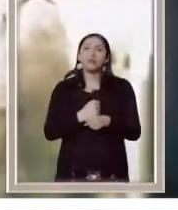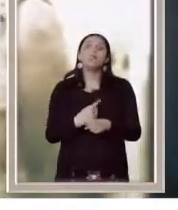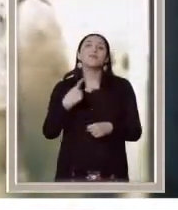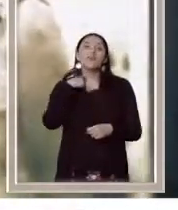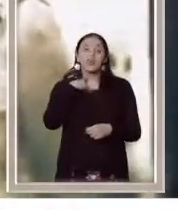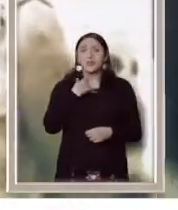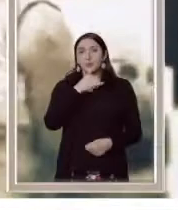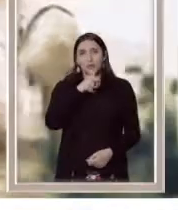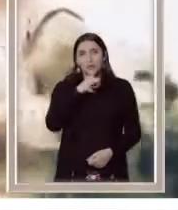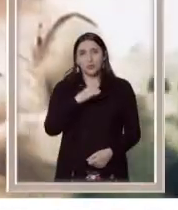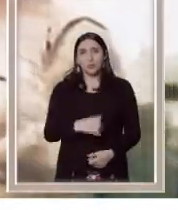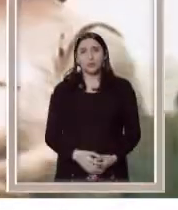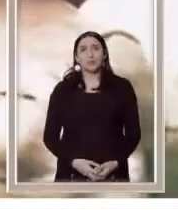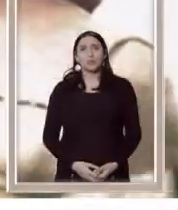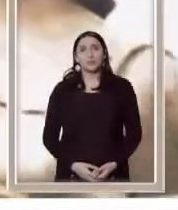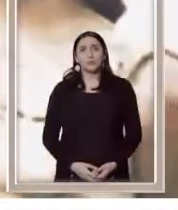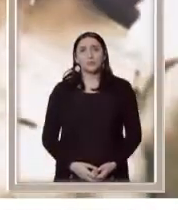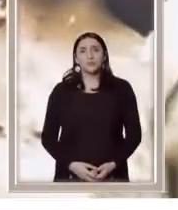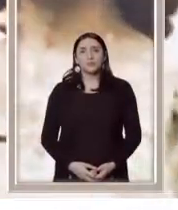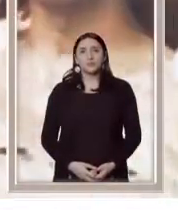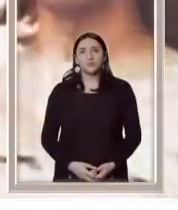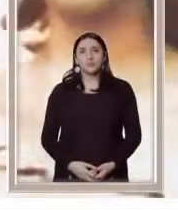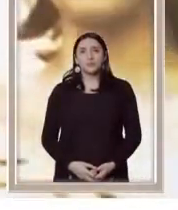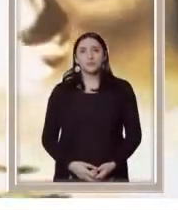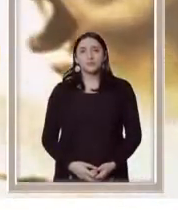obrero, trabajador y víctima del alcohol.